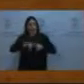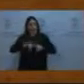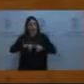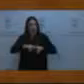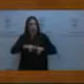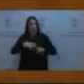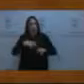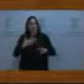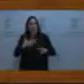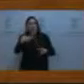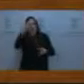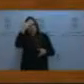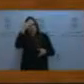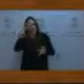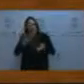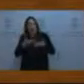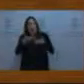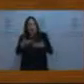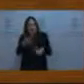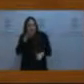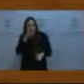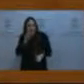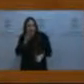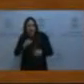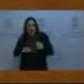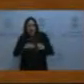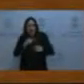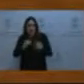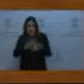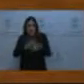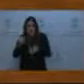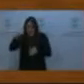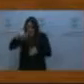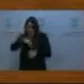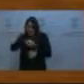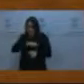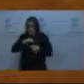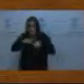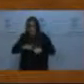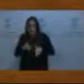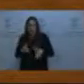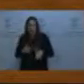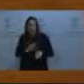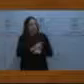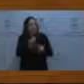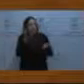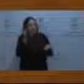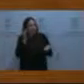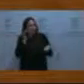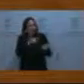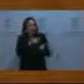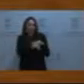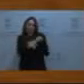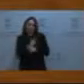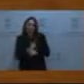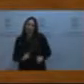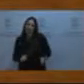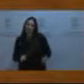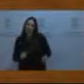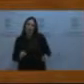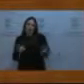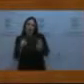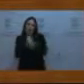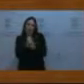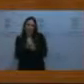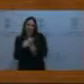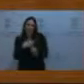que tutelasen y ayudasen de alguna manera a los niños y a las familias cuando llegan aquí. Consejera, no puede disfrazar esta realidad de tener a